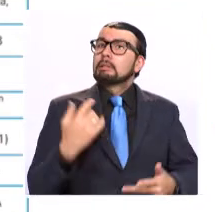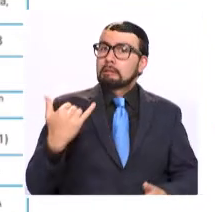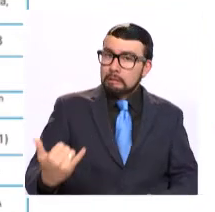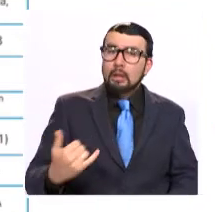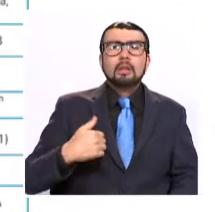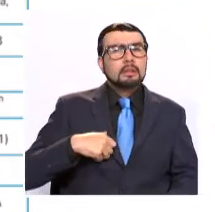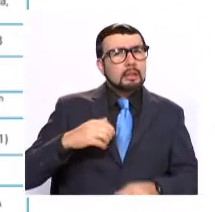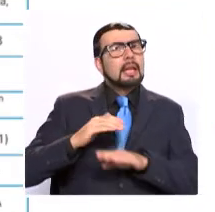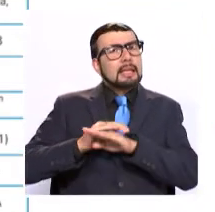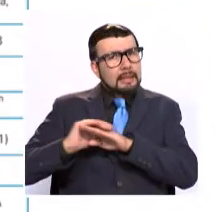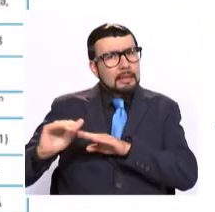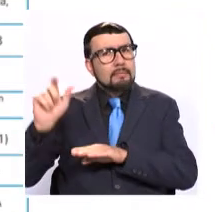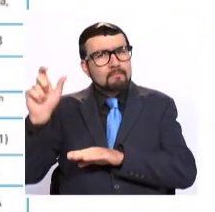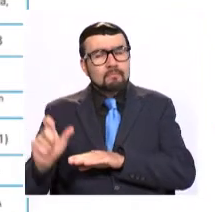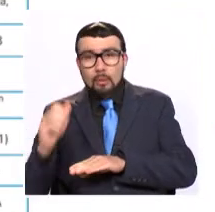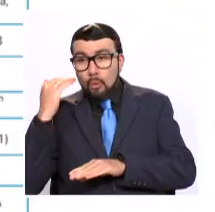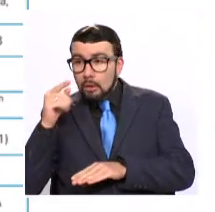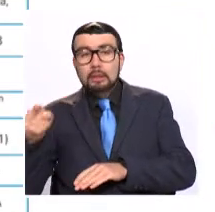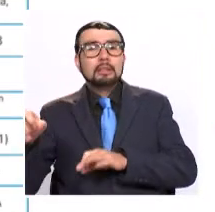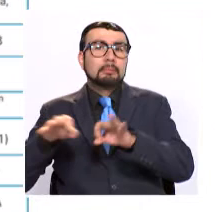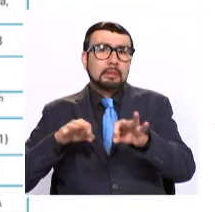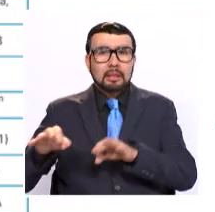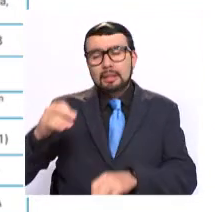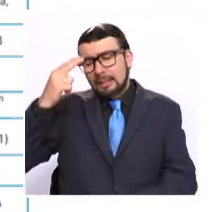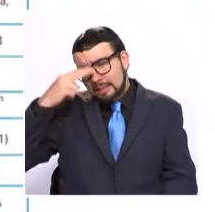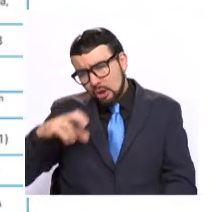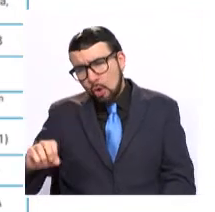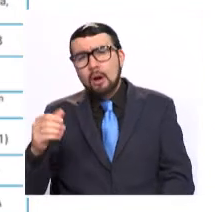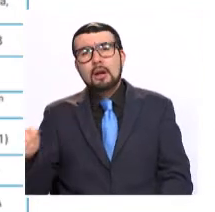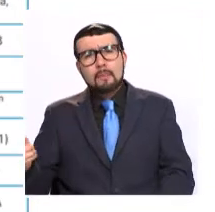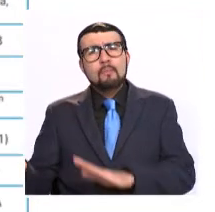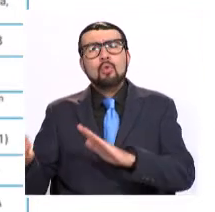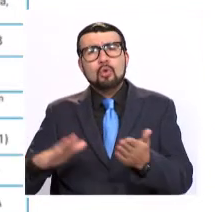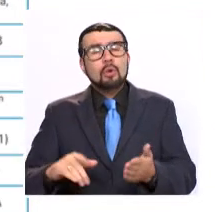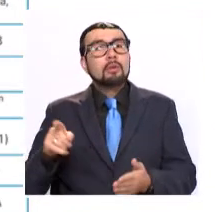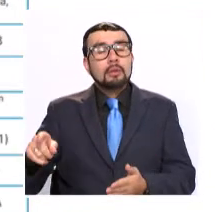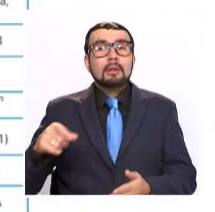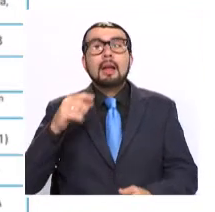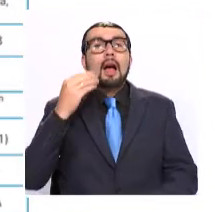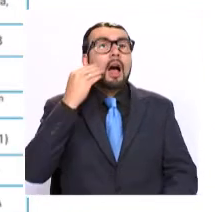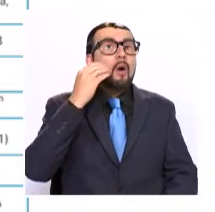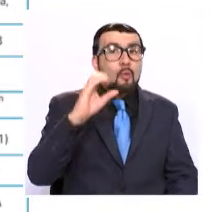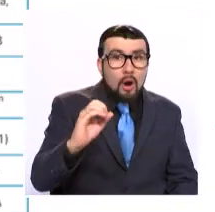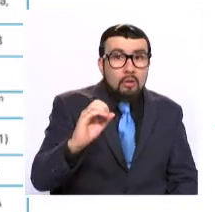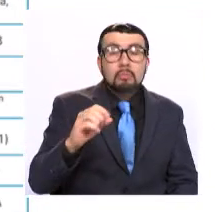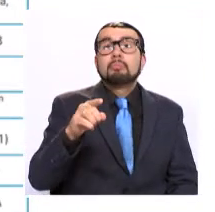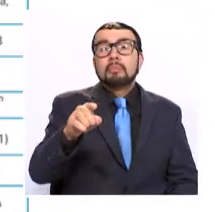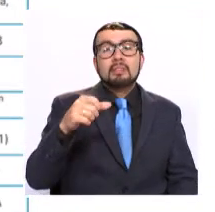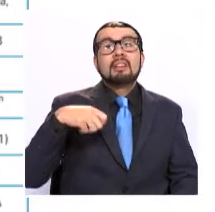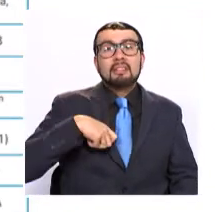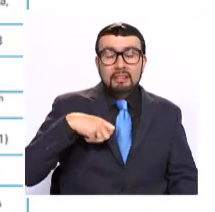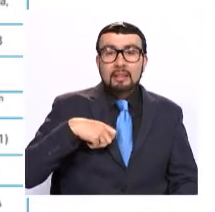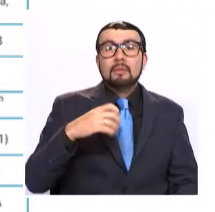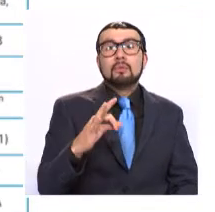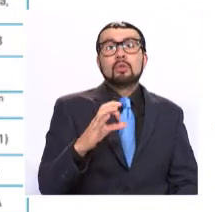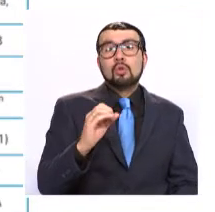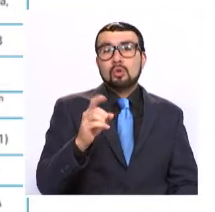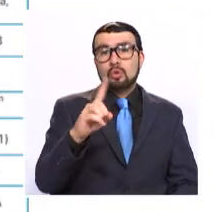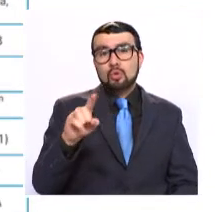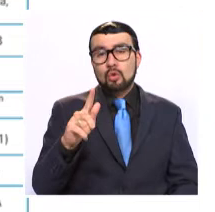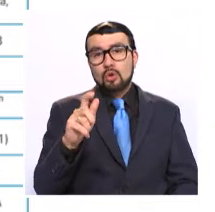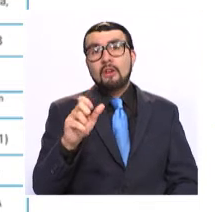una invitada acá hablando de la muerte de su hijo por una tosferina, que su abuelo tuvo ese cuadro. Esta niña ha hecho una fundación lindísima a